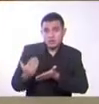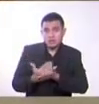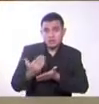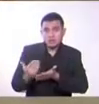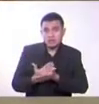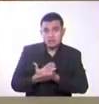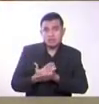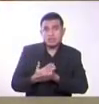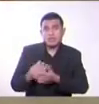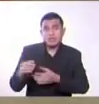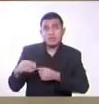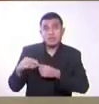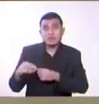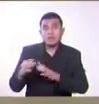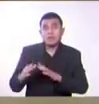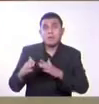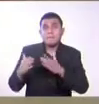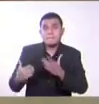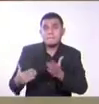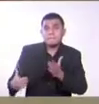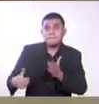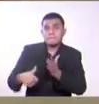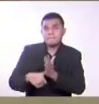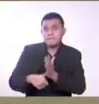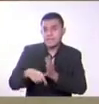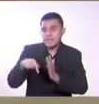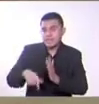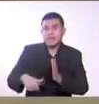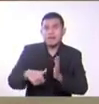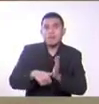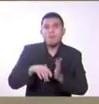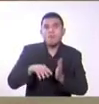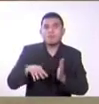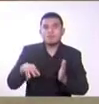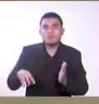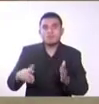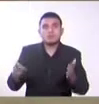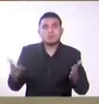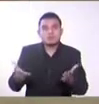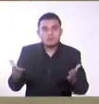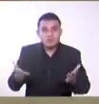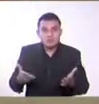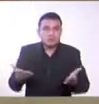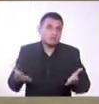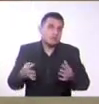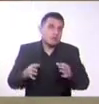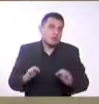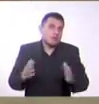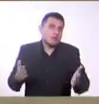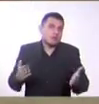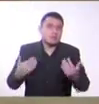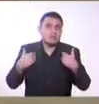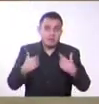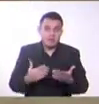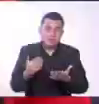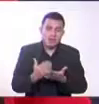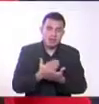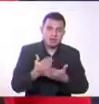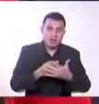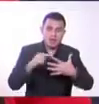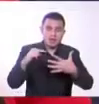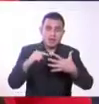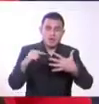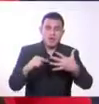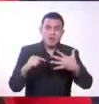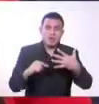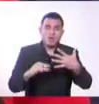recaudación específica para una obra local. Y eso pues hay que estudiar el Código Municipal, que es